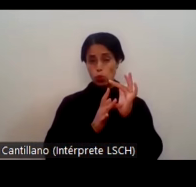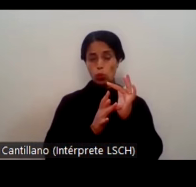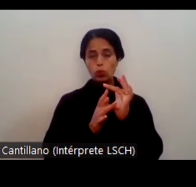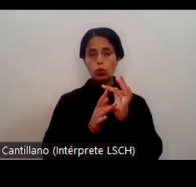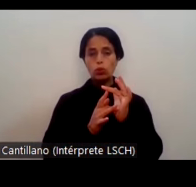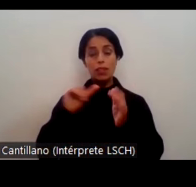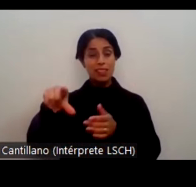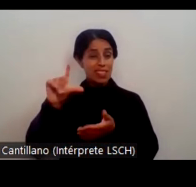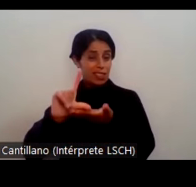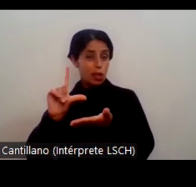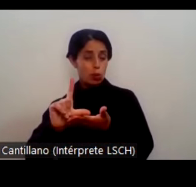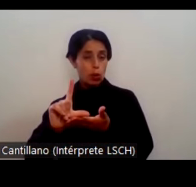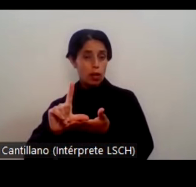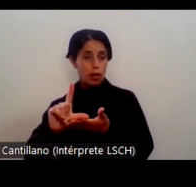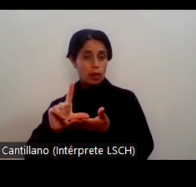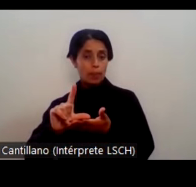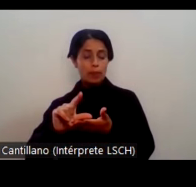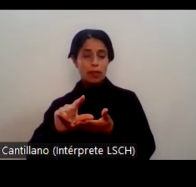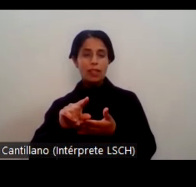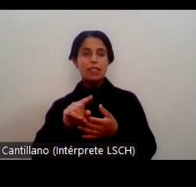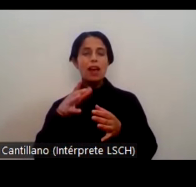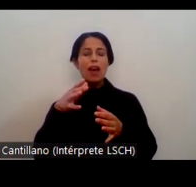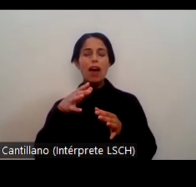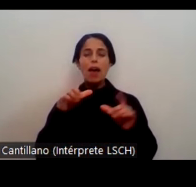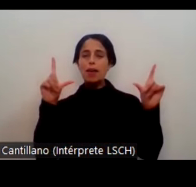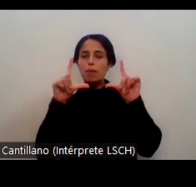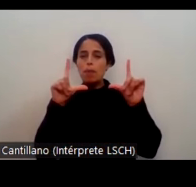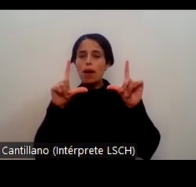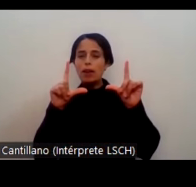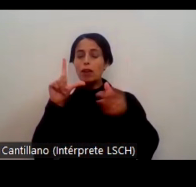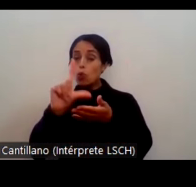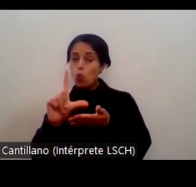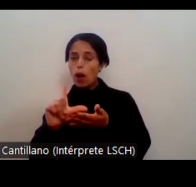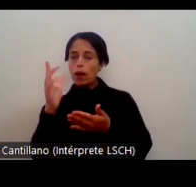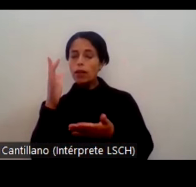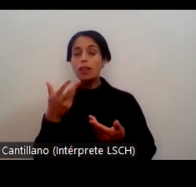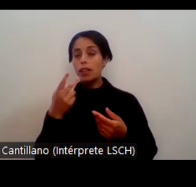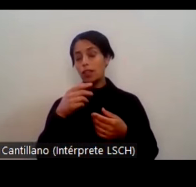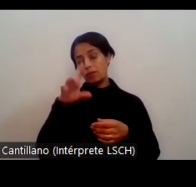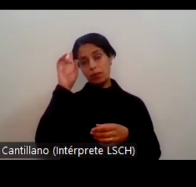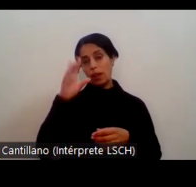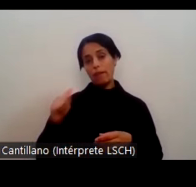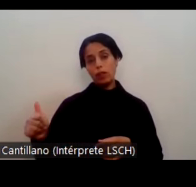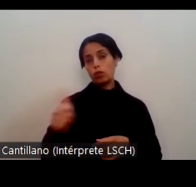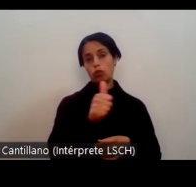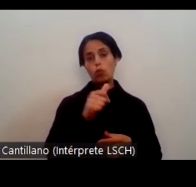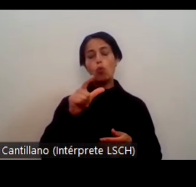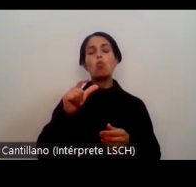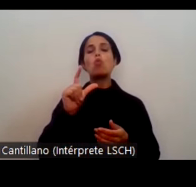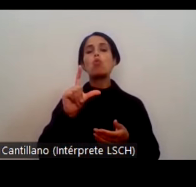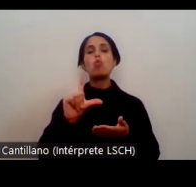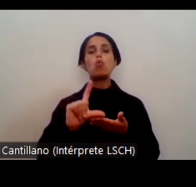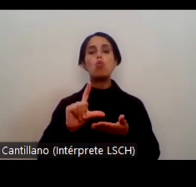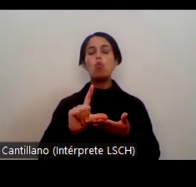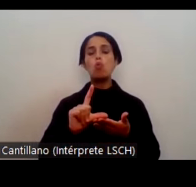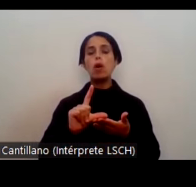en este paisaje que resulta ser, ¿no? Como todos sabemos, ya es un lugar común decir que es